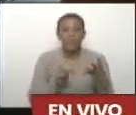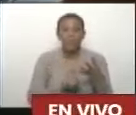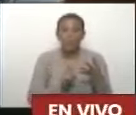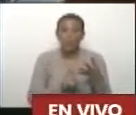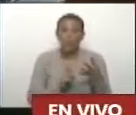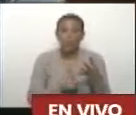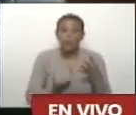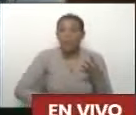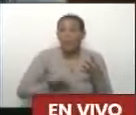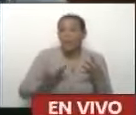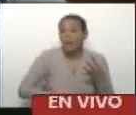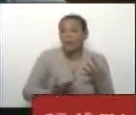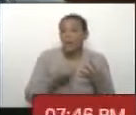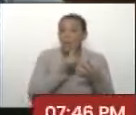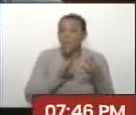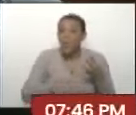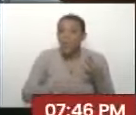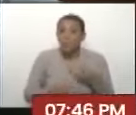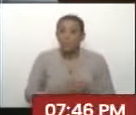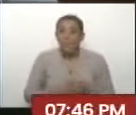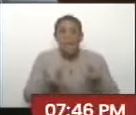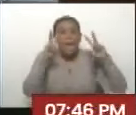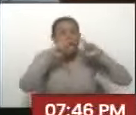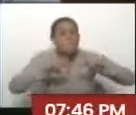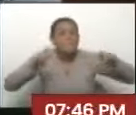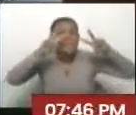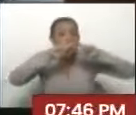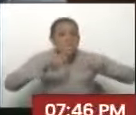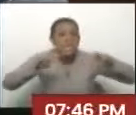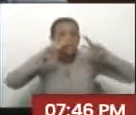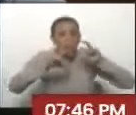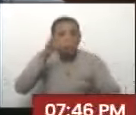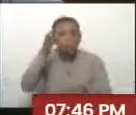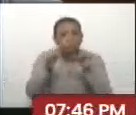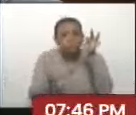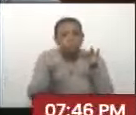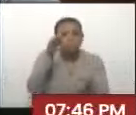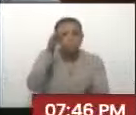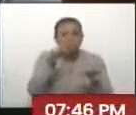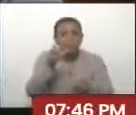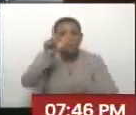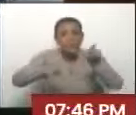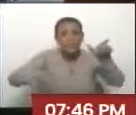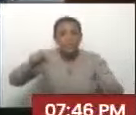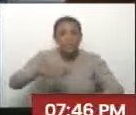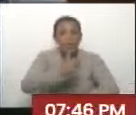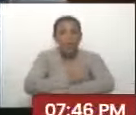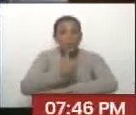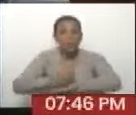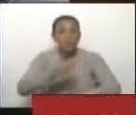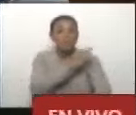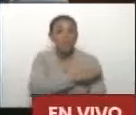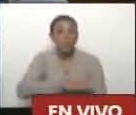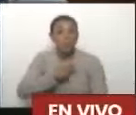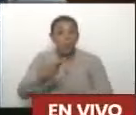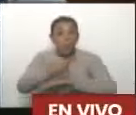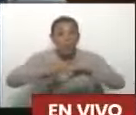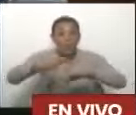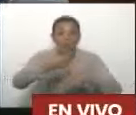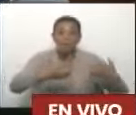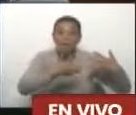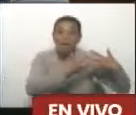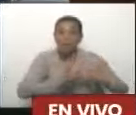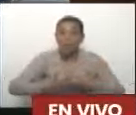eso es lo más importante la investigación y procesamiento de funcionarios de los gobiernos de Estados